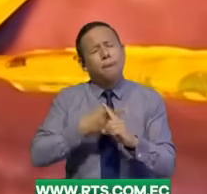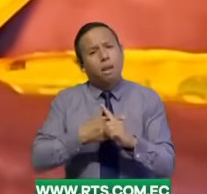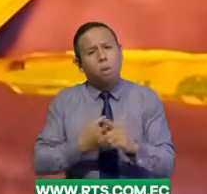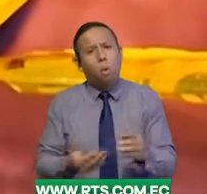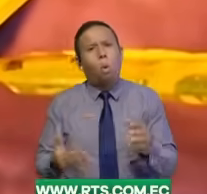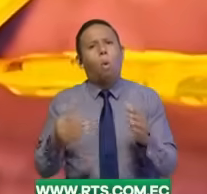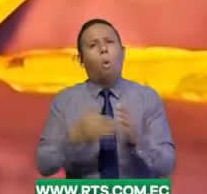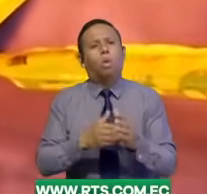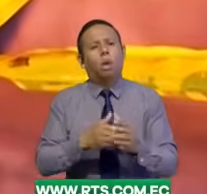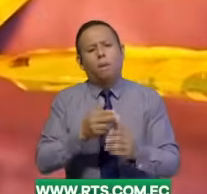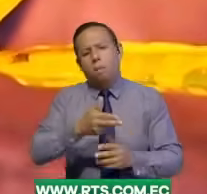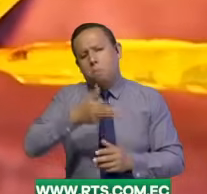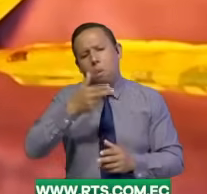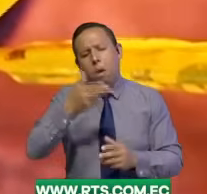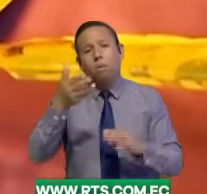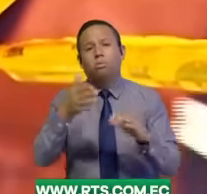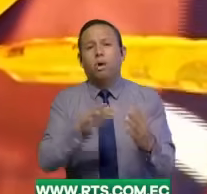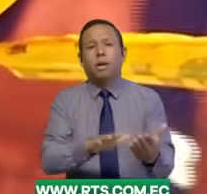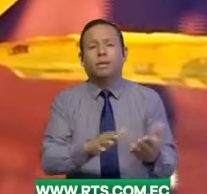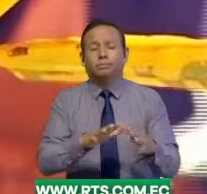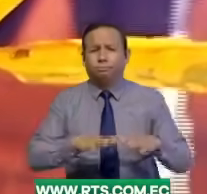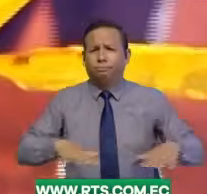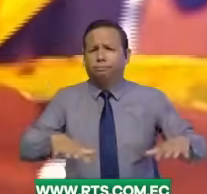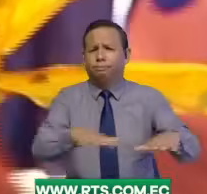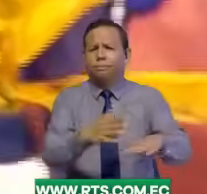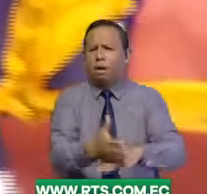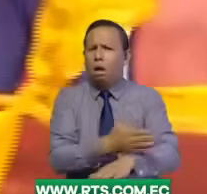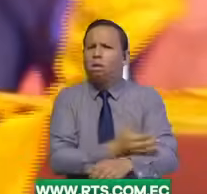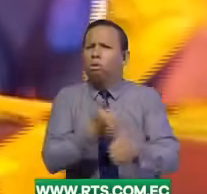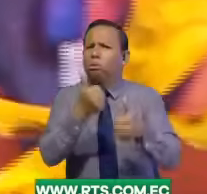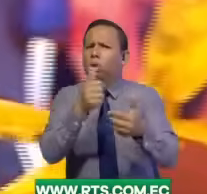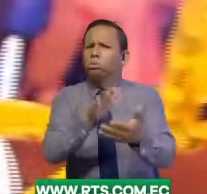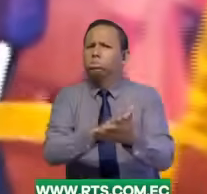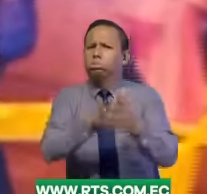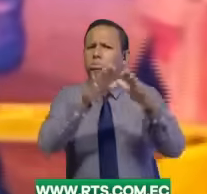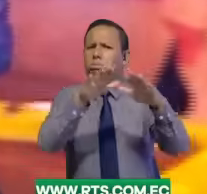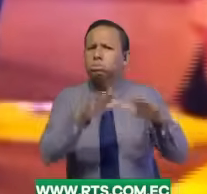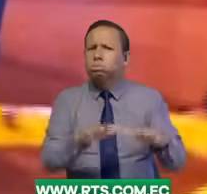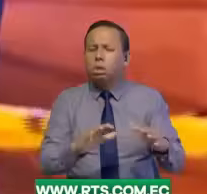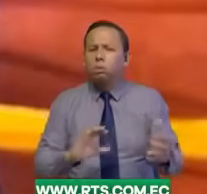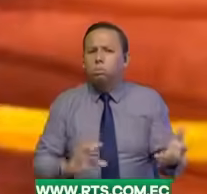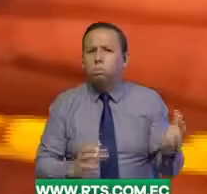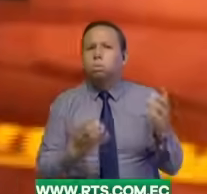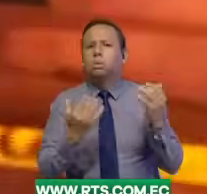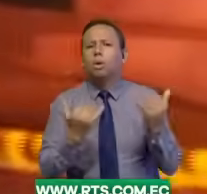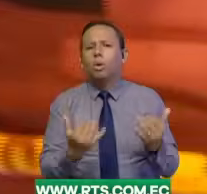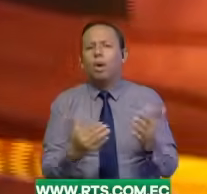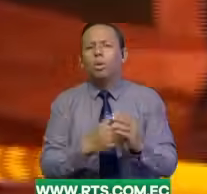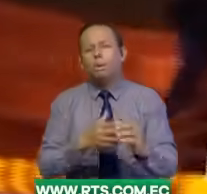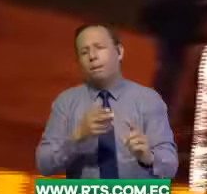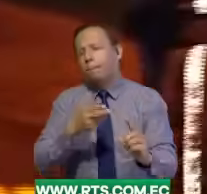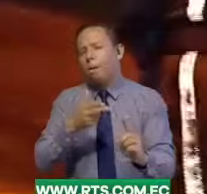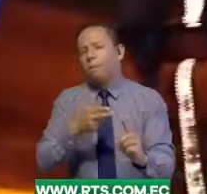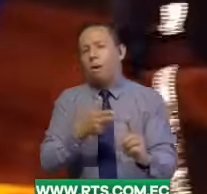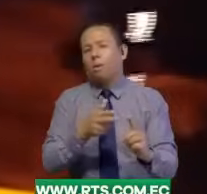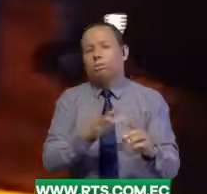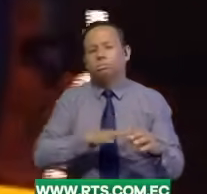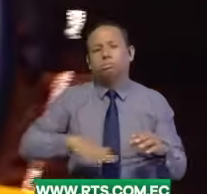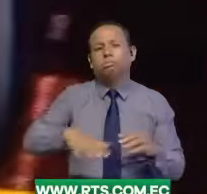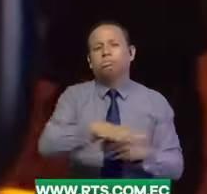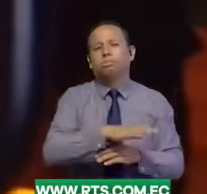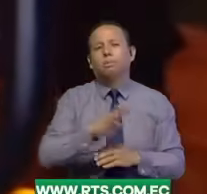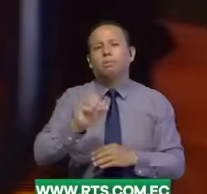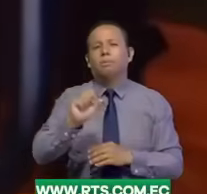registra un hecho de estas características en este sector de la ciudad, el bloque 7, donde todavía, como pueden observar,